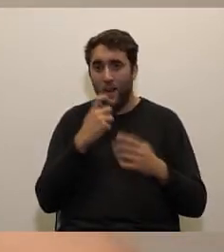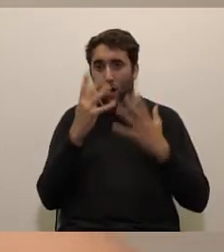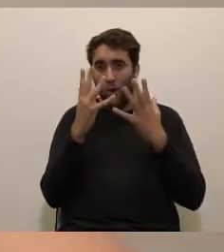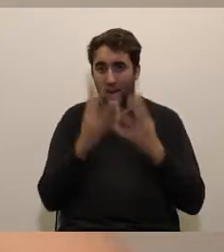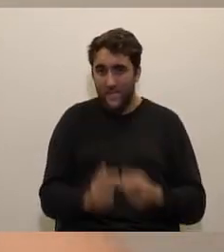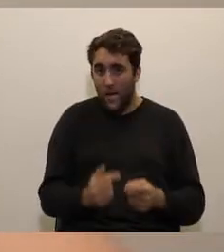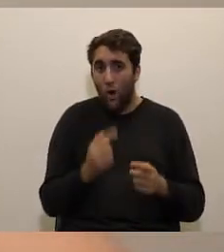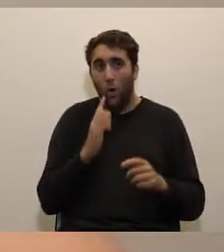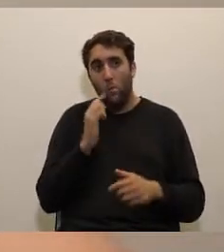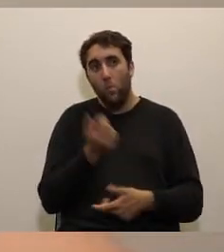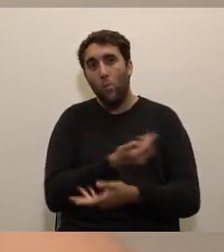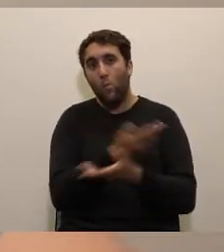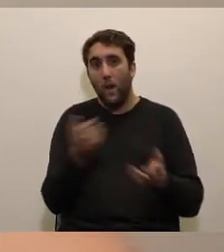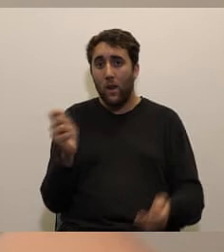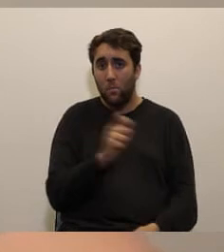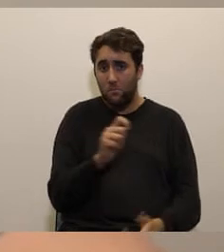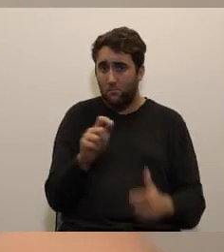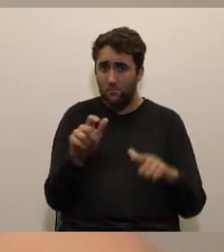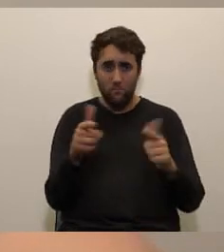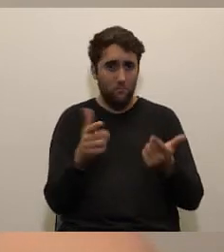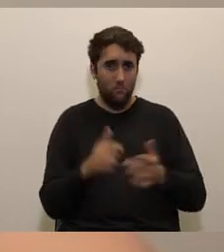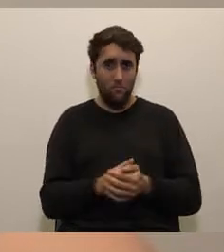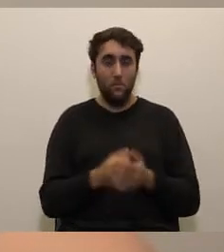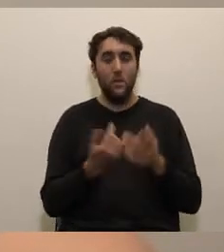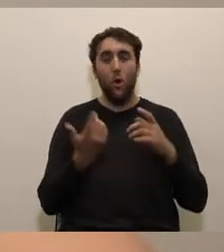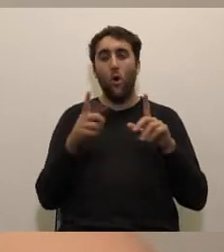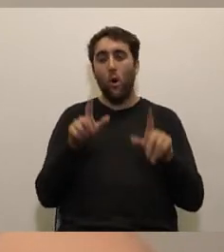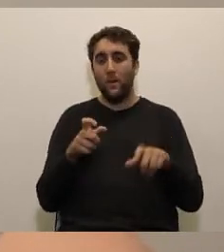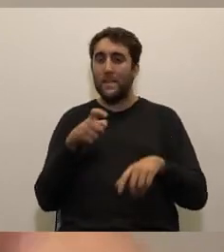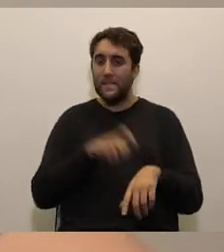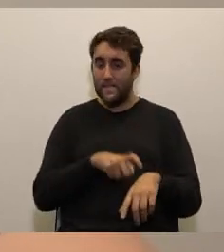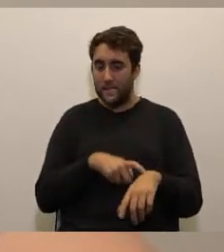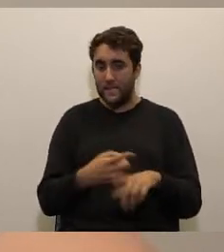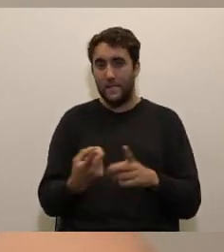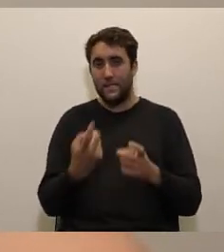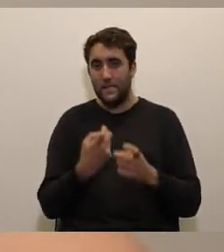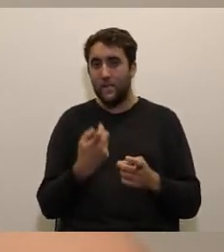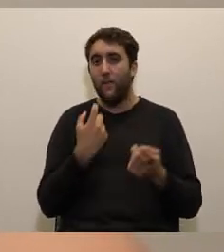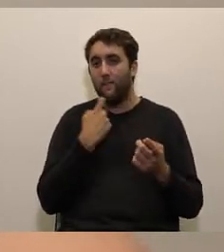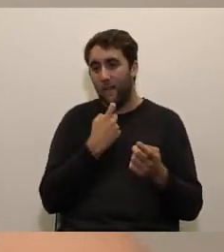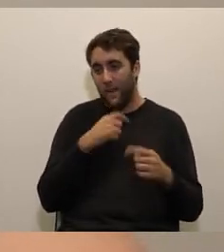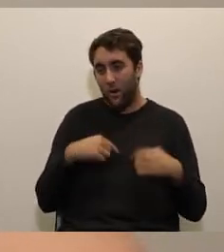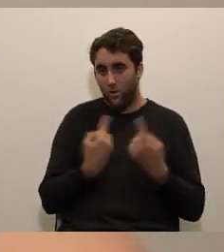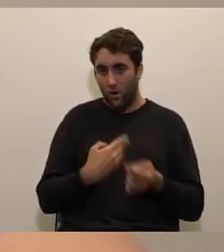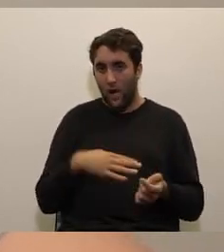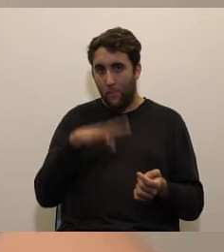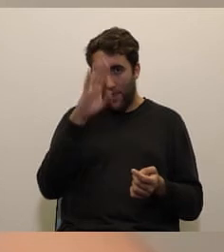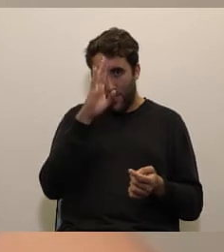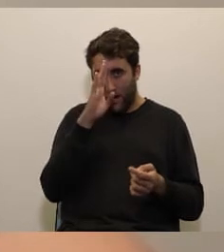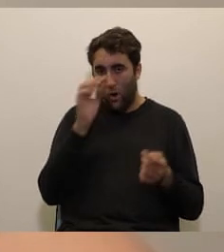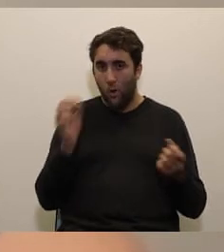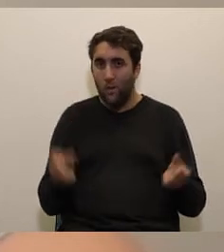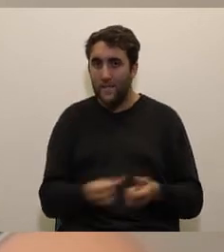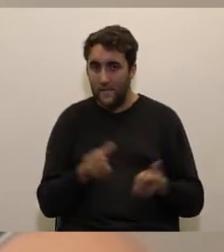y puestas a disposición. Esto es algo que lleva tiempo, por supuesto, y nos falta capacitarnos para poder hacer